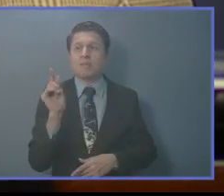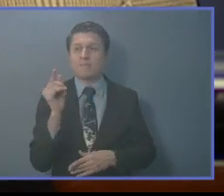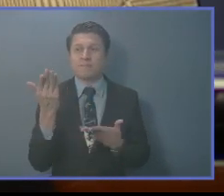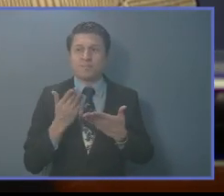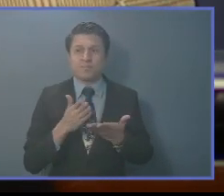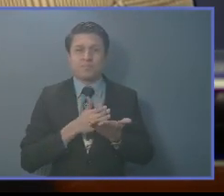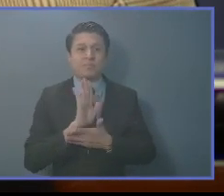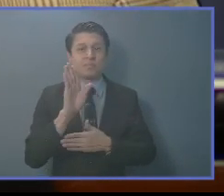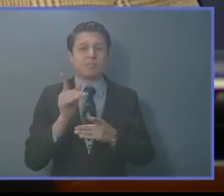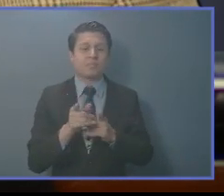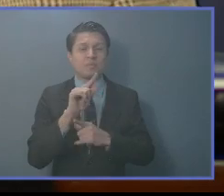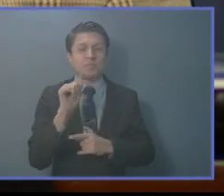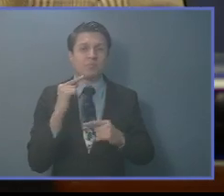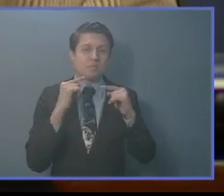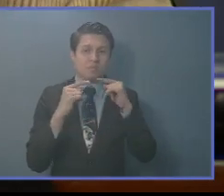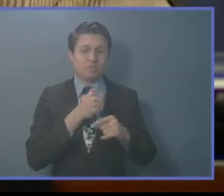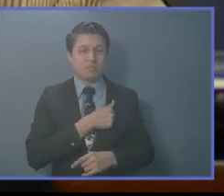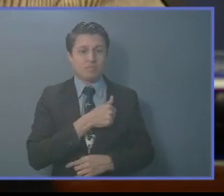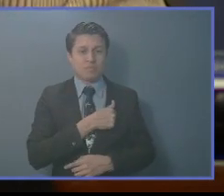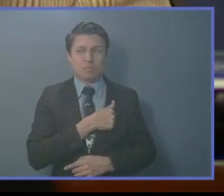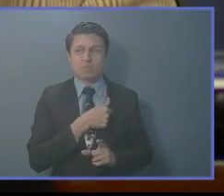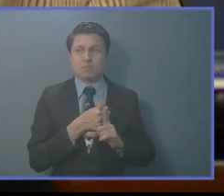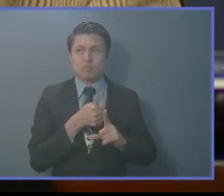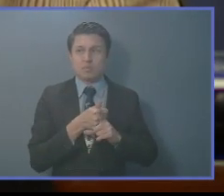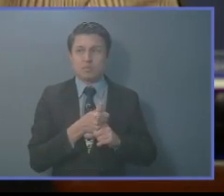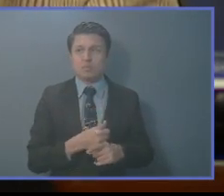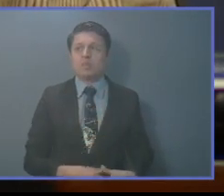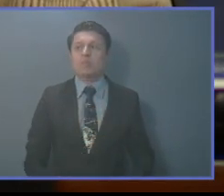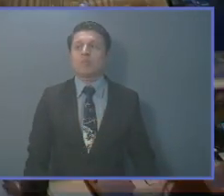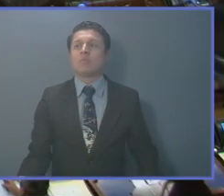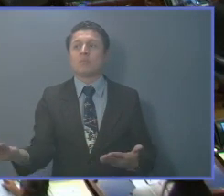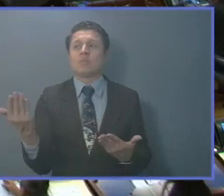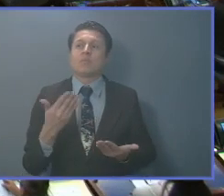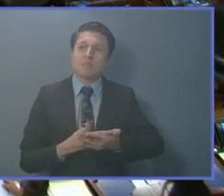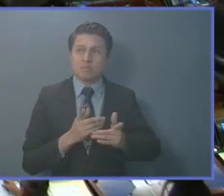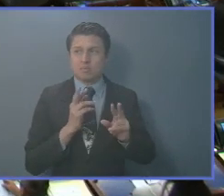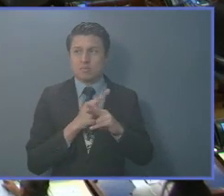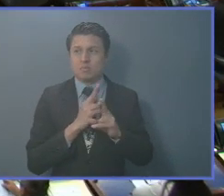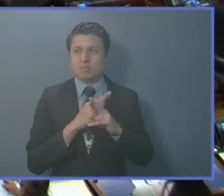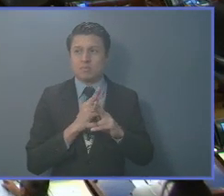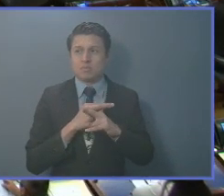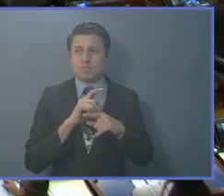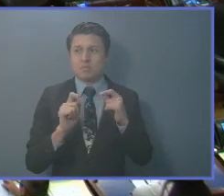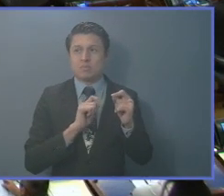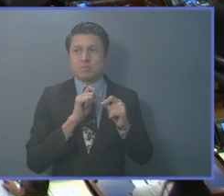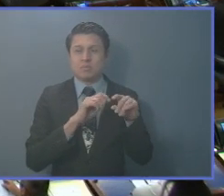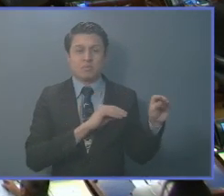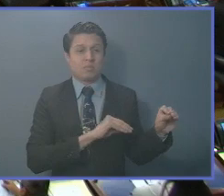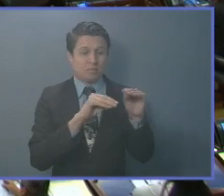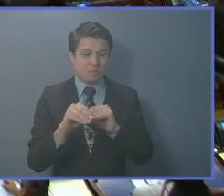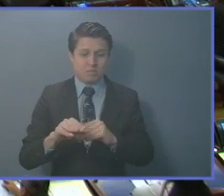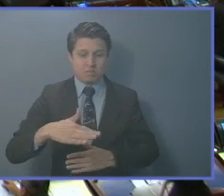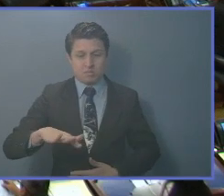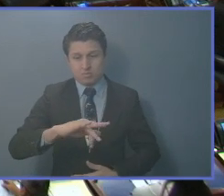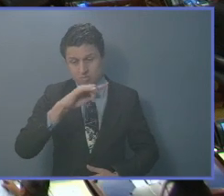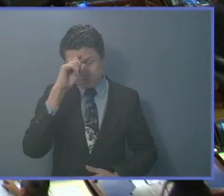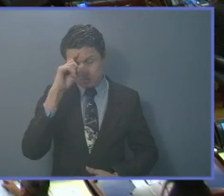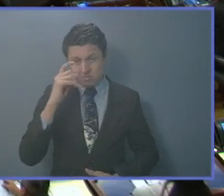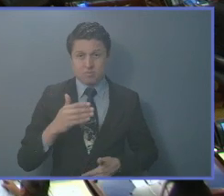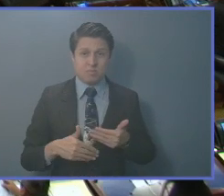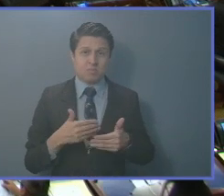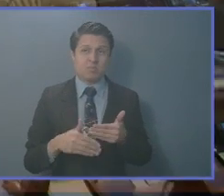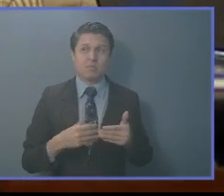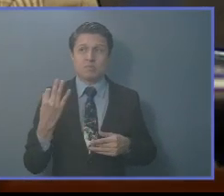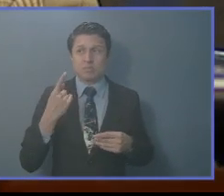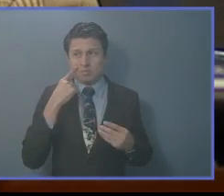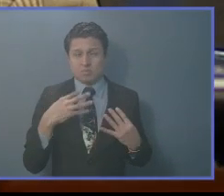autoridades competentes sobre la situación de la pandemia y recomendaciones a implementarse en el lugar de trabajo. El material de adiestramiento debe